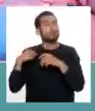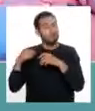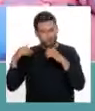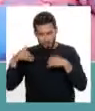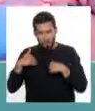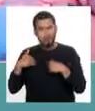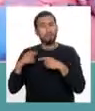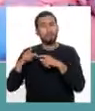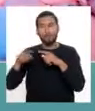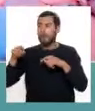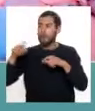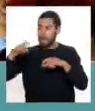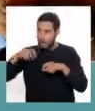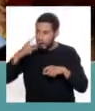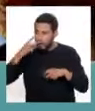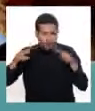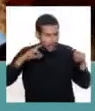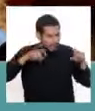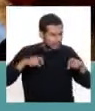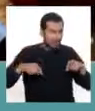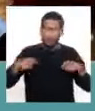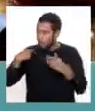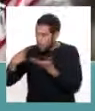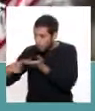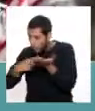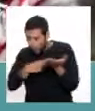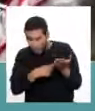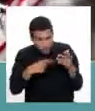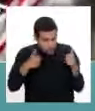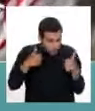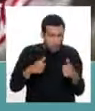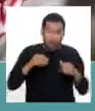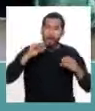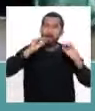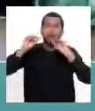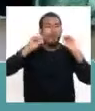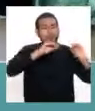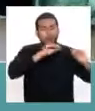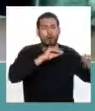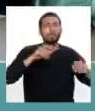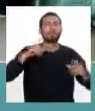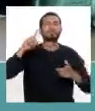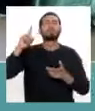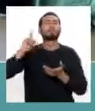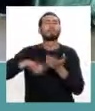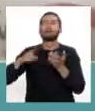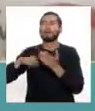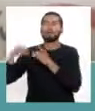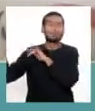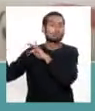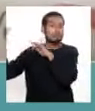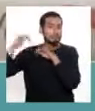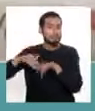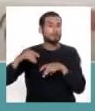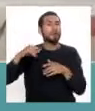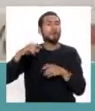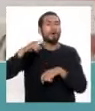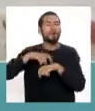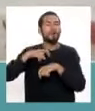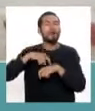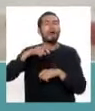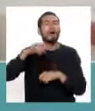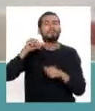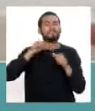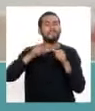las necesidades, articula con la población y comunica cuáles son las entidades que van a acercarse de acuerdo a un